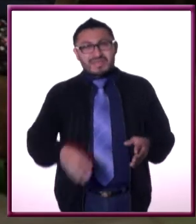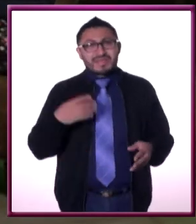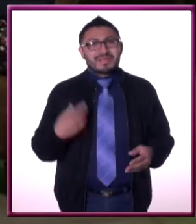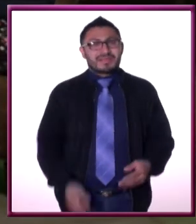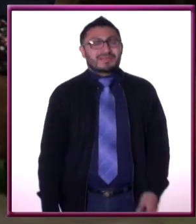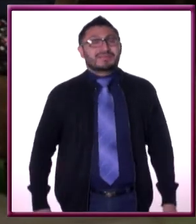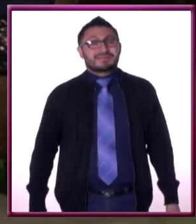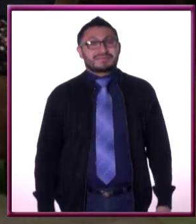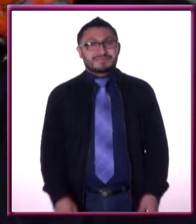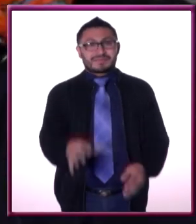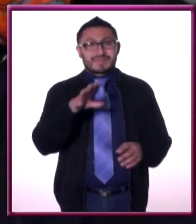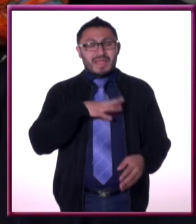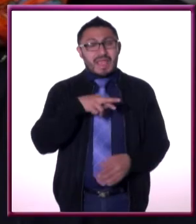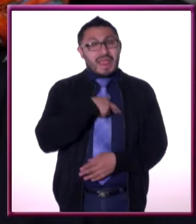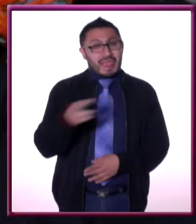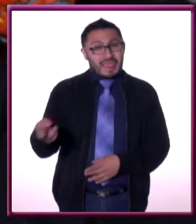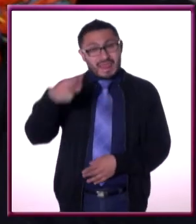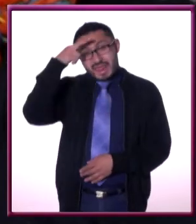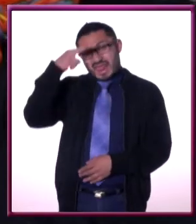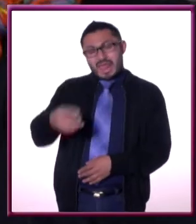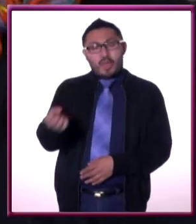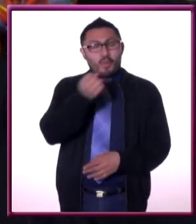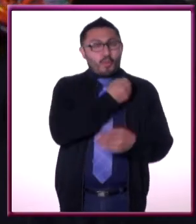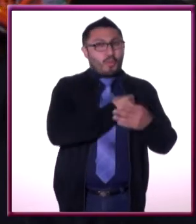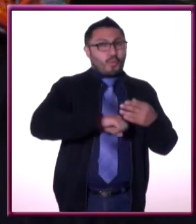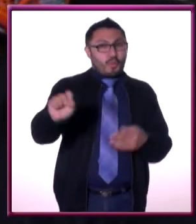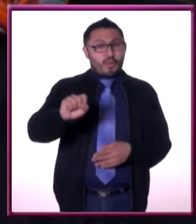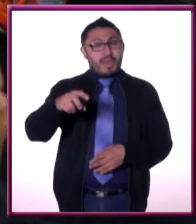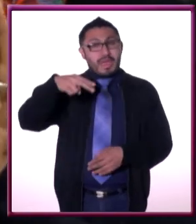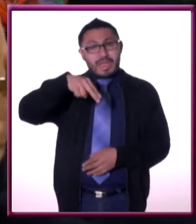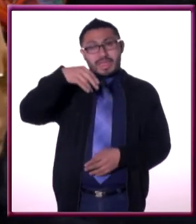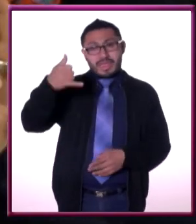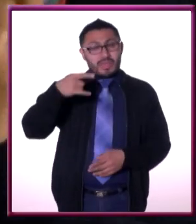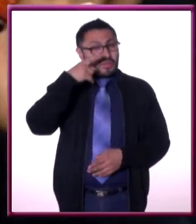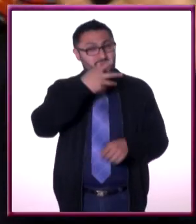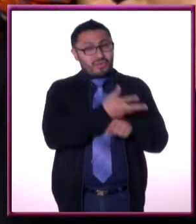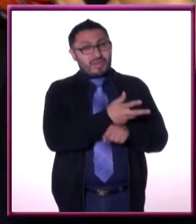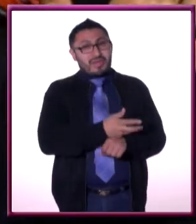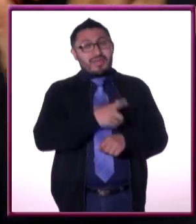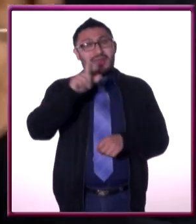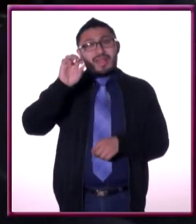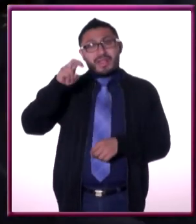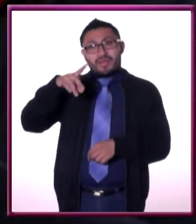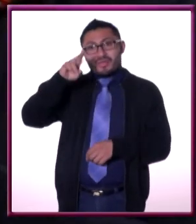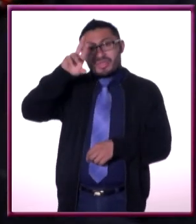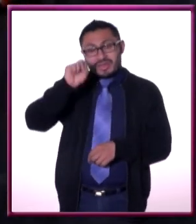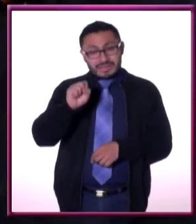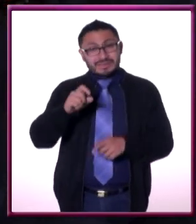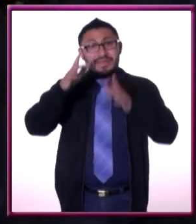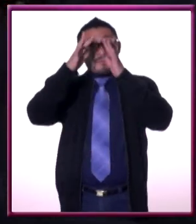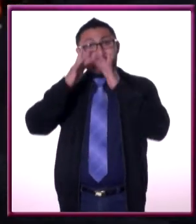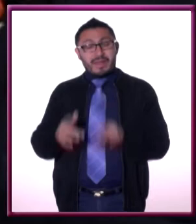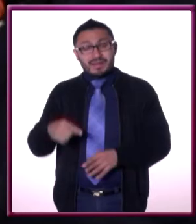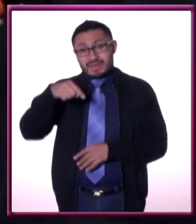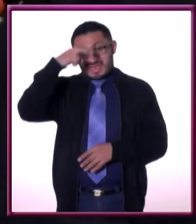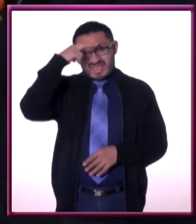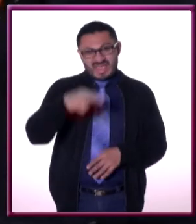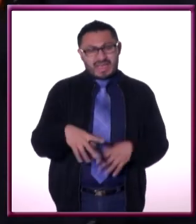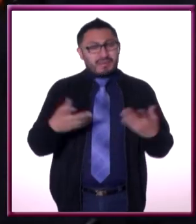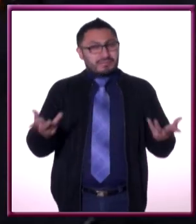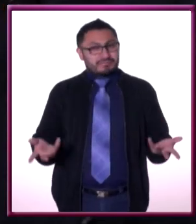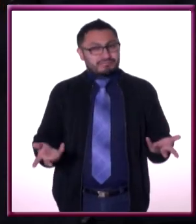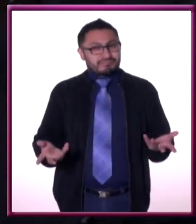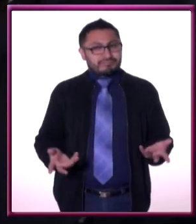hecho, hay restaurantes mexicanos famosísimos en Nueva York, en Londres, en París. Y en